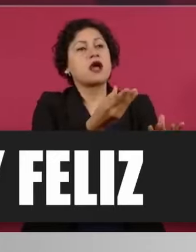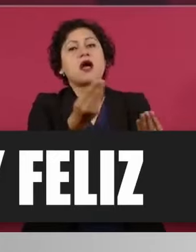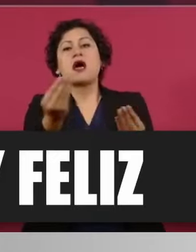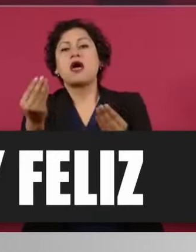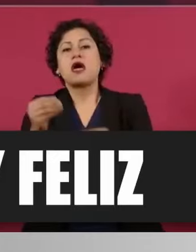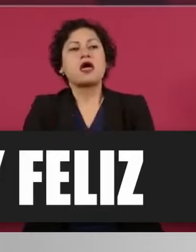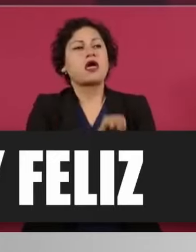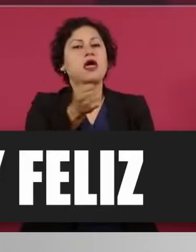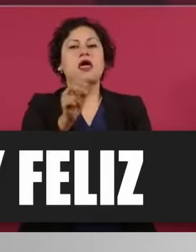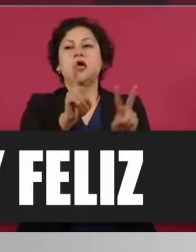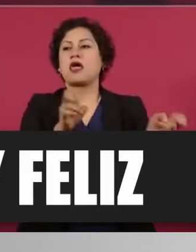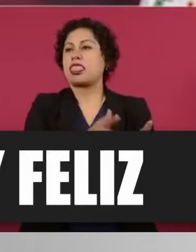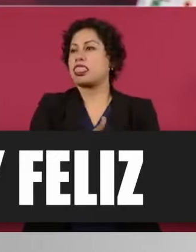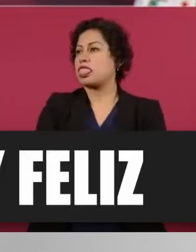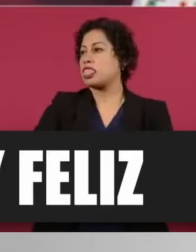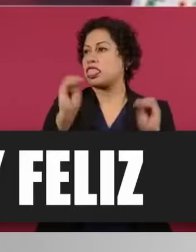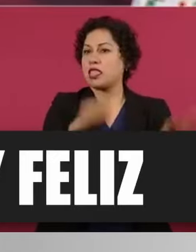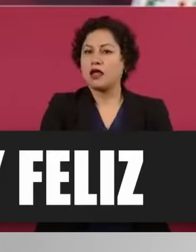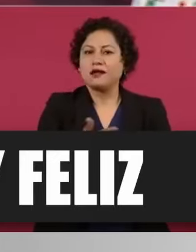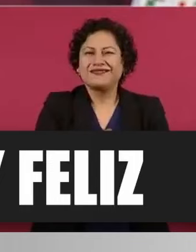se va a profundizar sobre